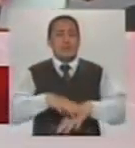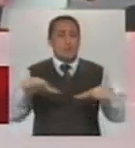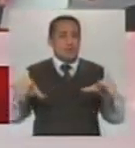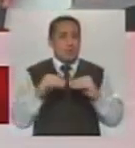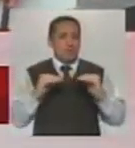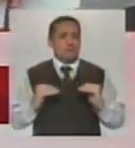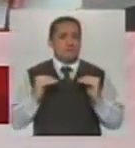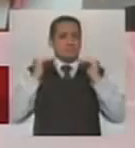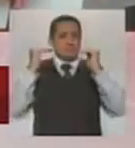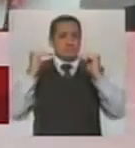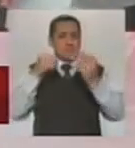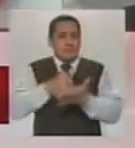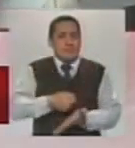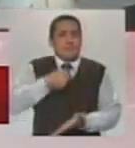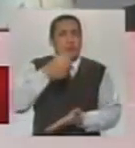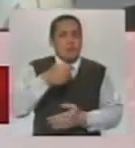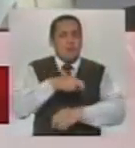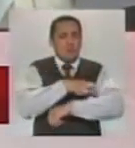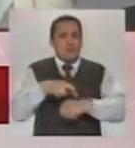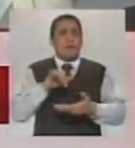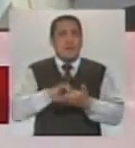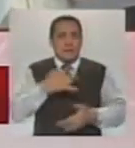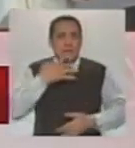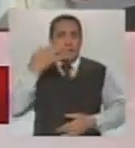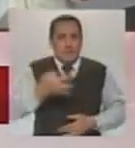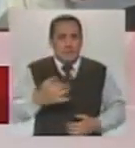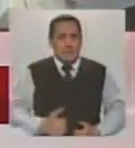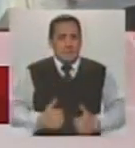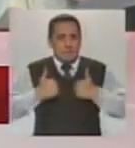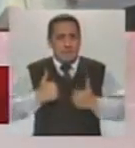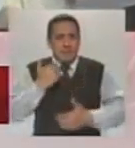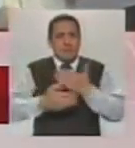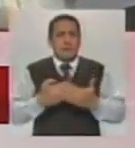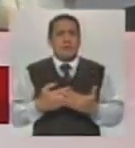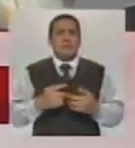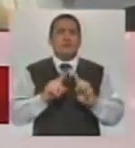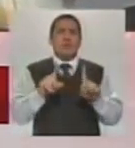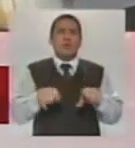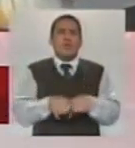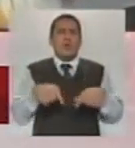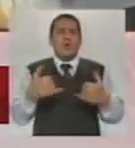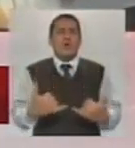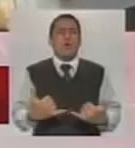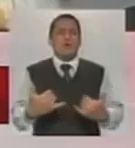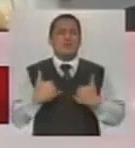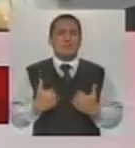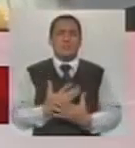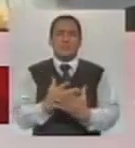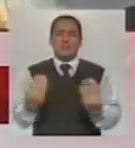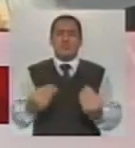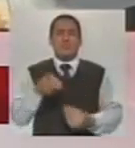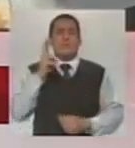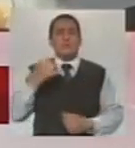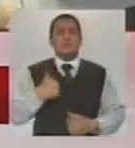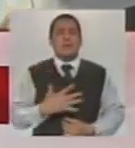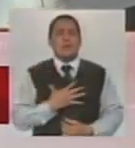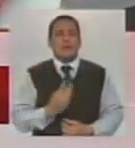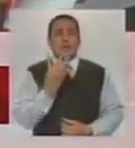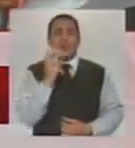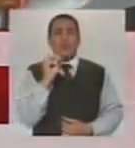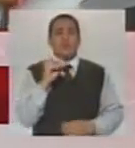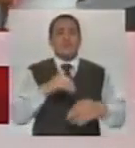profesional que les permite realmente hacer carrera, y no como hoy día tenemos que muchos profesores a la edad de 40 años ya llegaron al